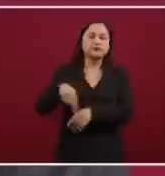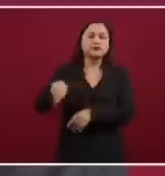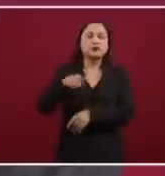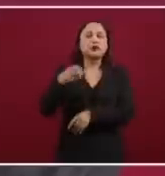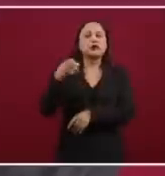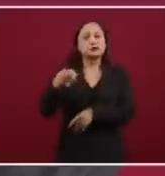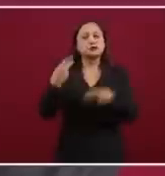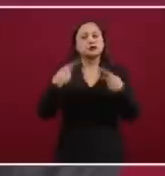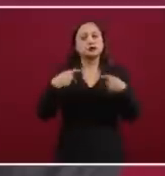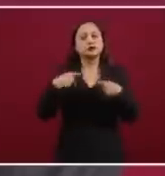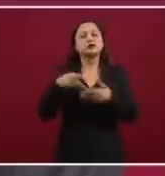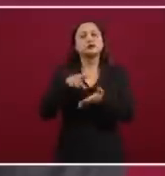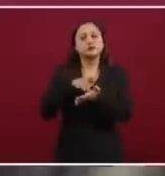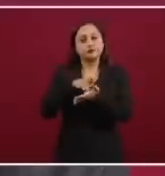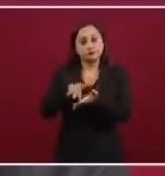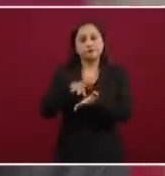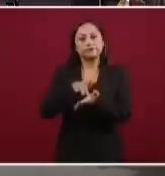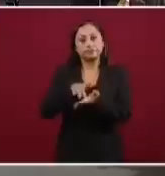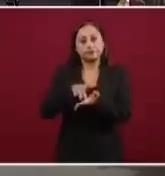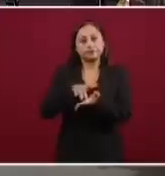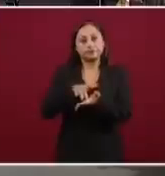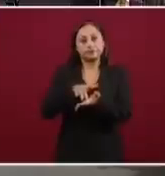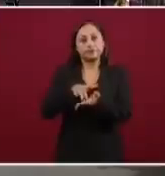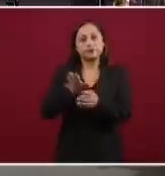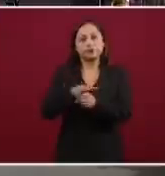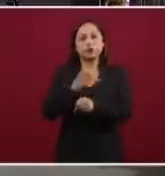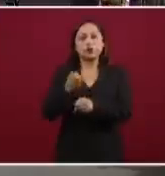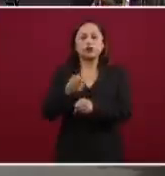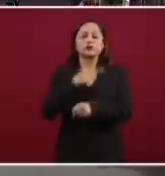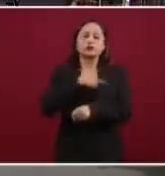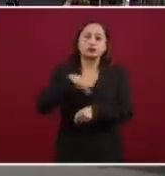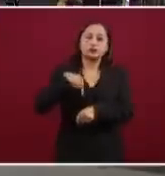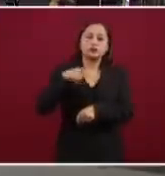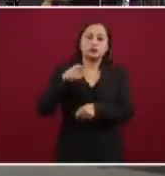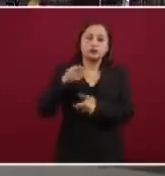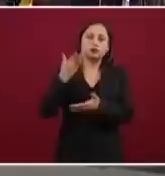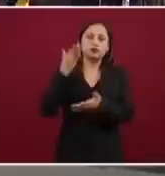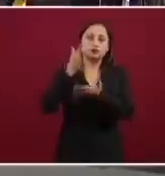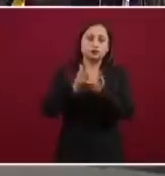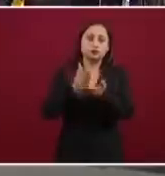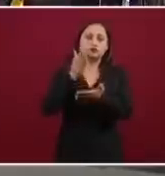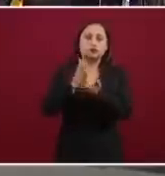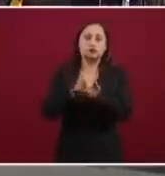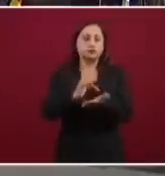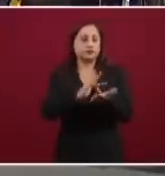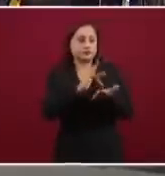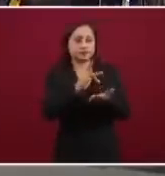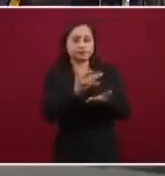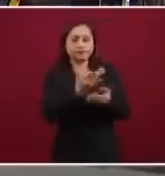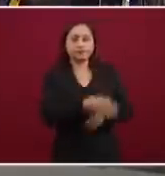Ese es el propósito de esa gira. Muchísimas gracias.